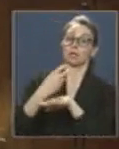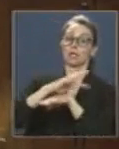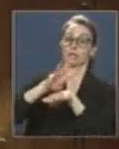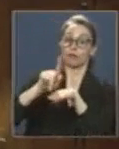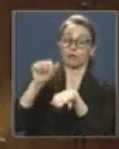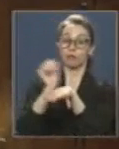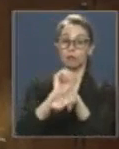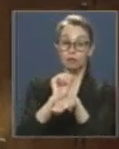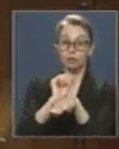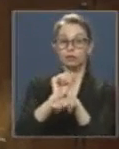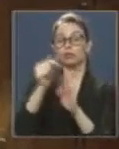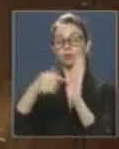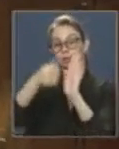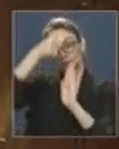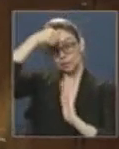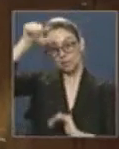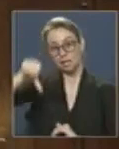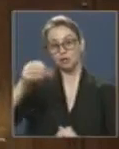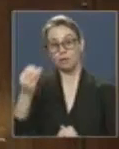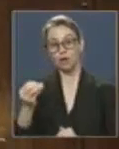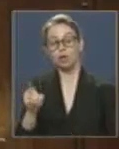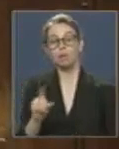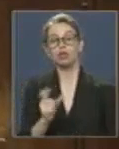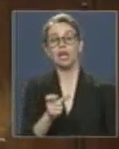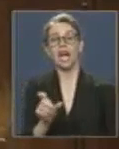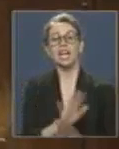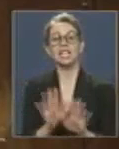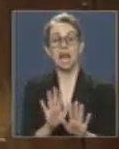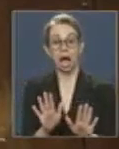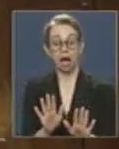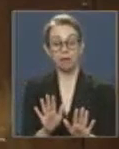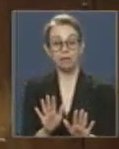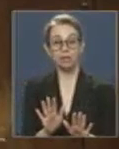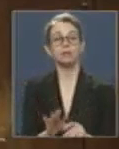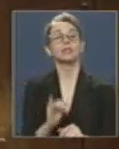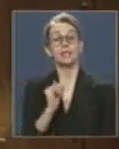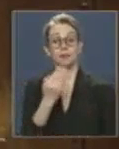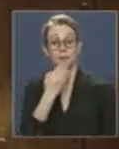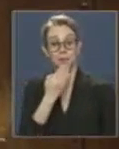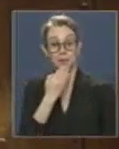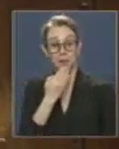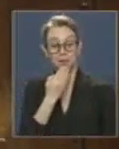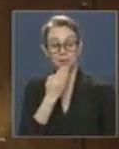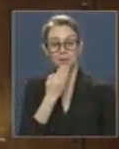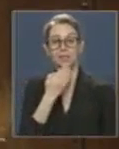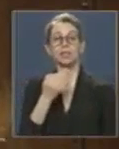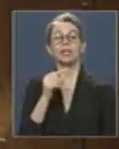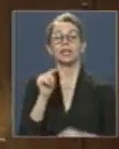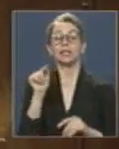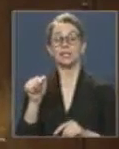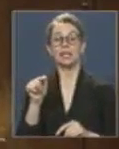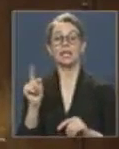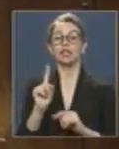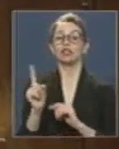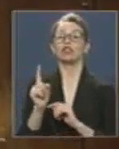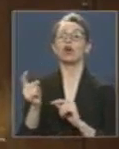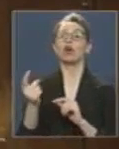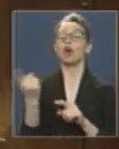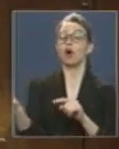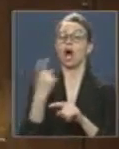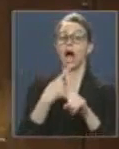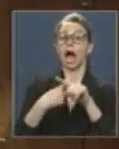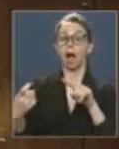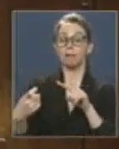de los delitos recibirán una sanción adecuada a la gravedad de estos actos y, por contrapartida, que no serán sujetas de la amenaza penal por